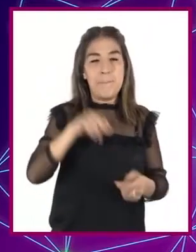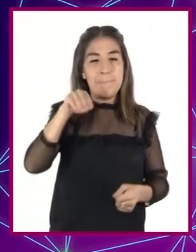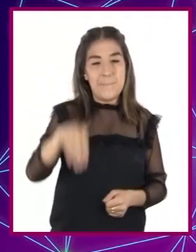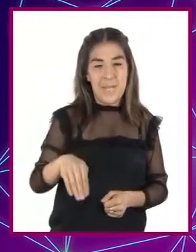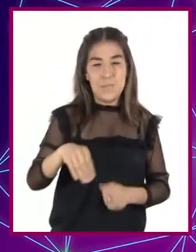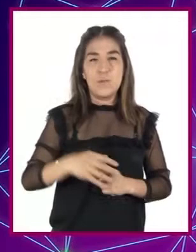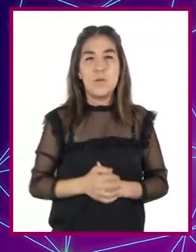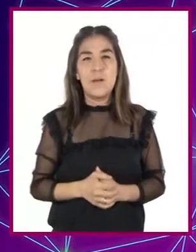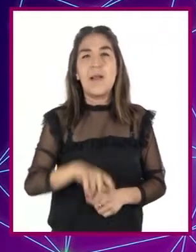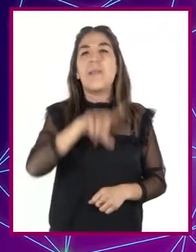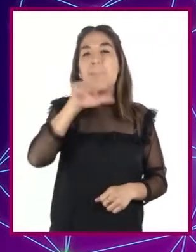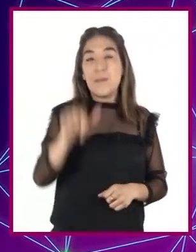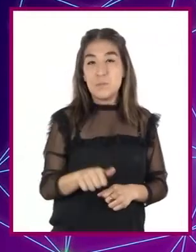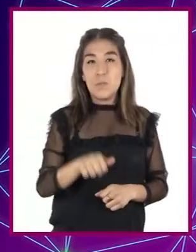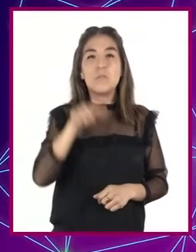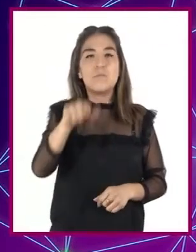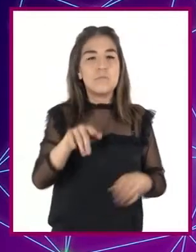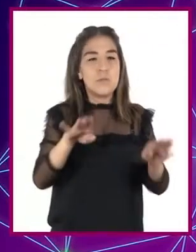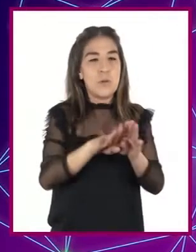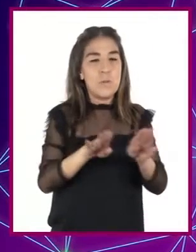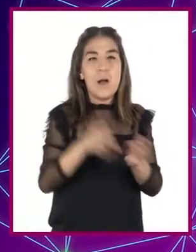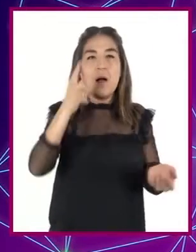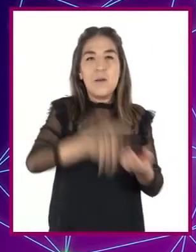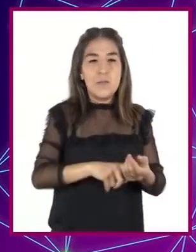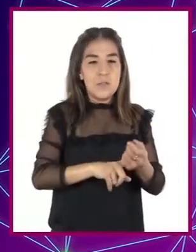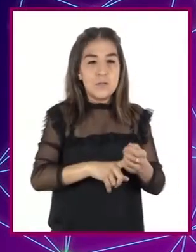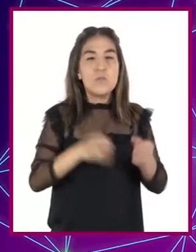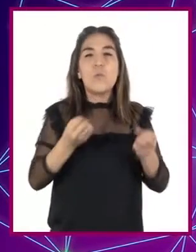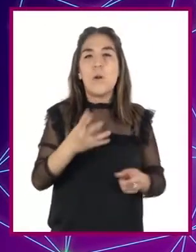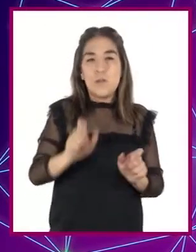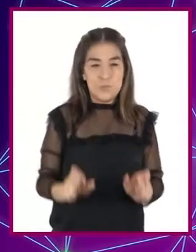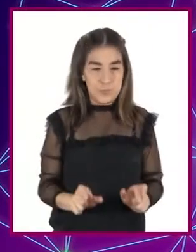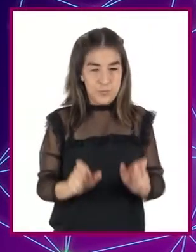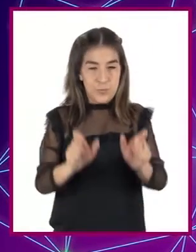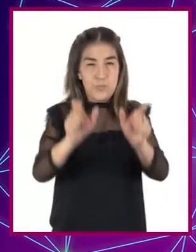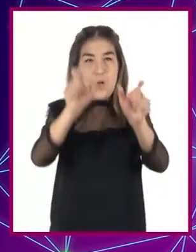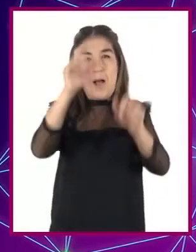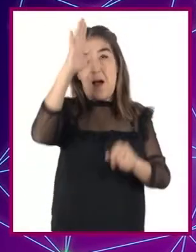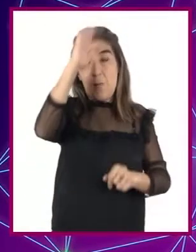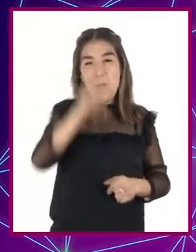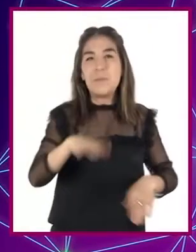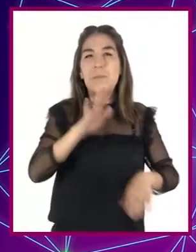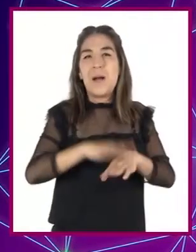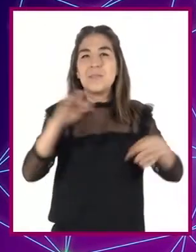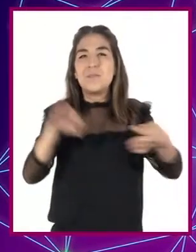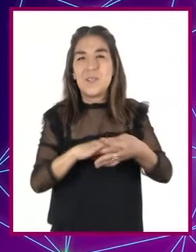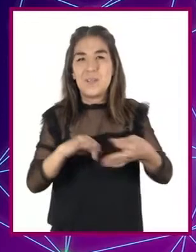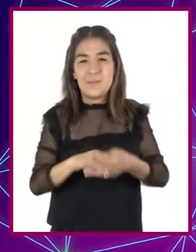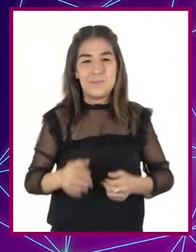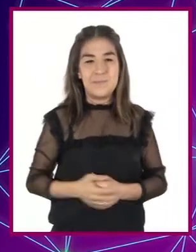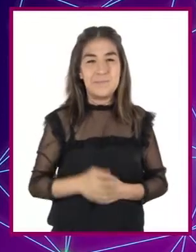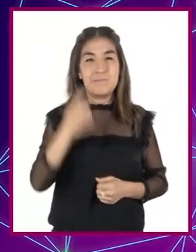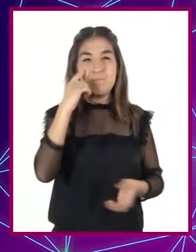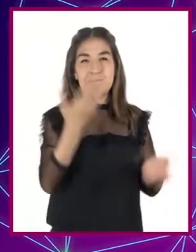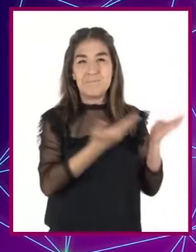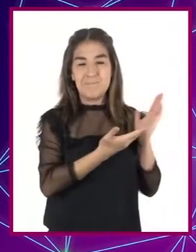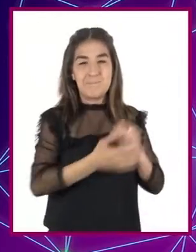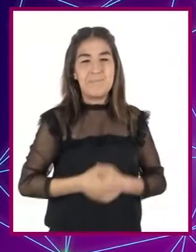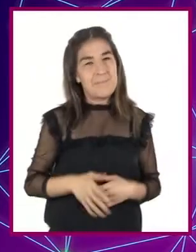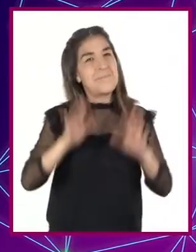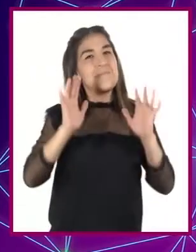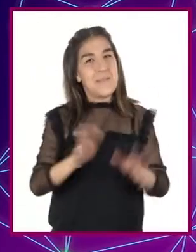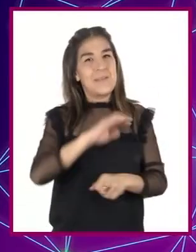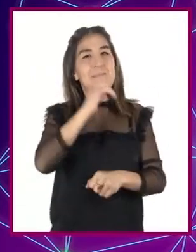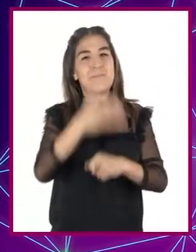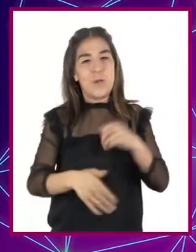Luego, determinamos la altura de la barra de cada intervalo de acuerdo con su frecuencia. ¡Excelente! Hemos concluido